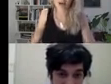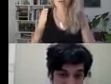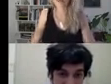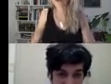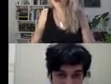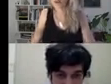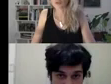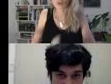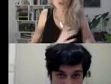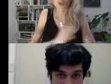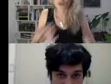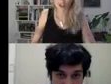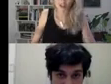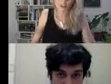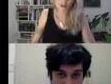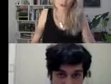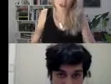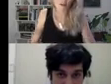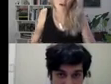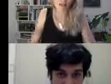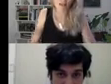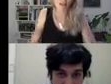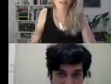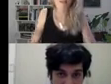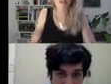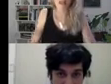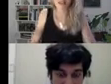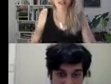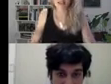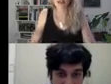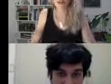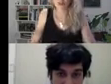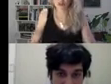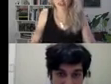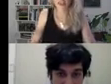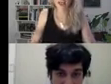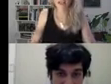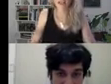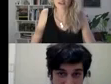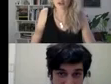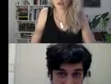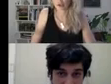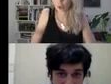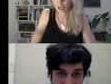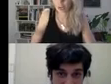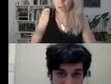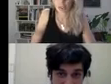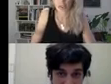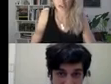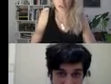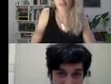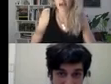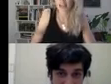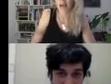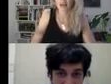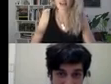Pinta Miami, por supuesto a todos los equipos de ambas empresas, al Consulado General y al Centro de Promoción de la